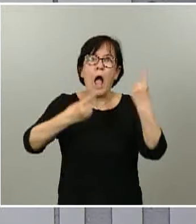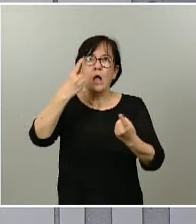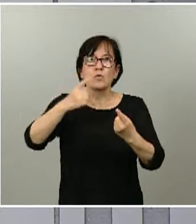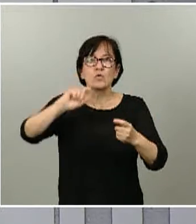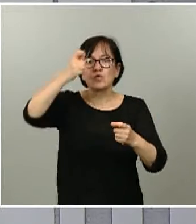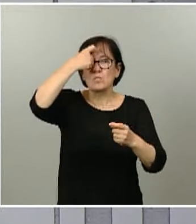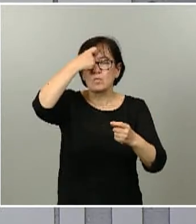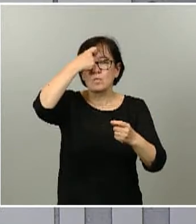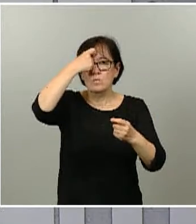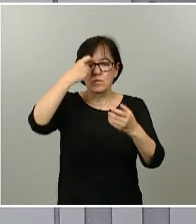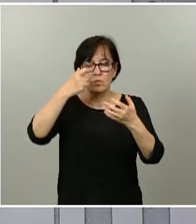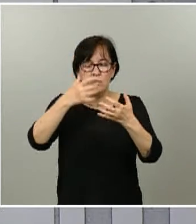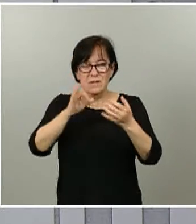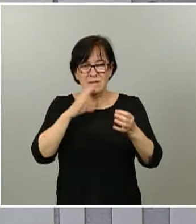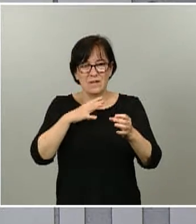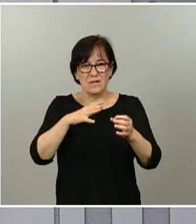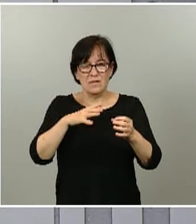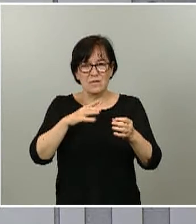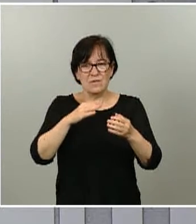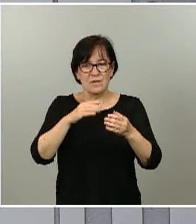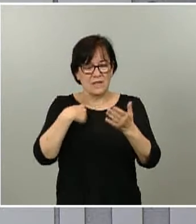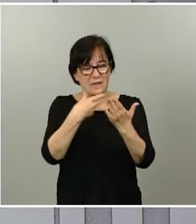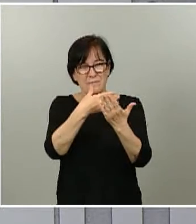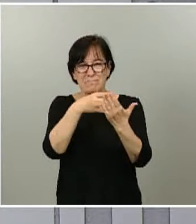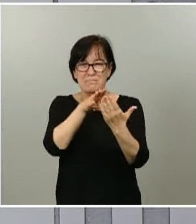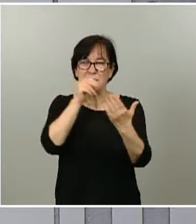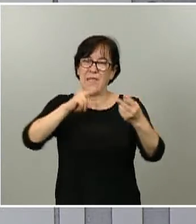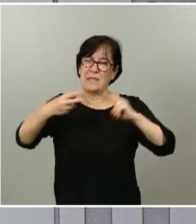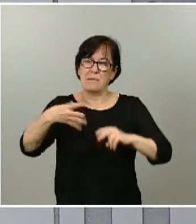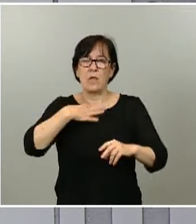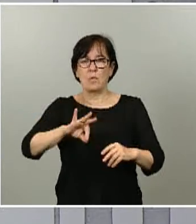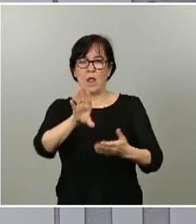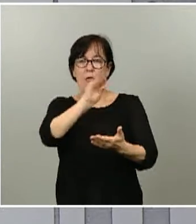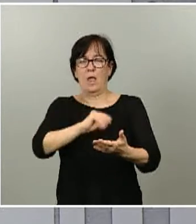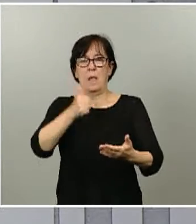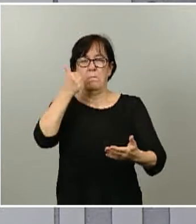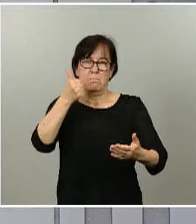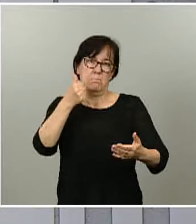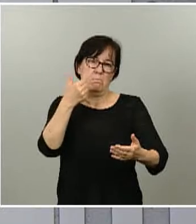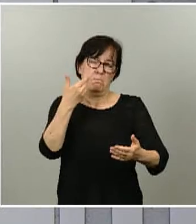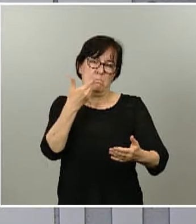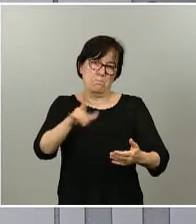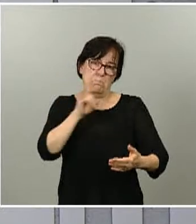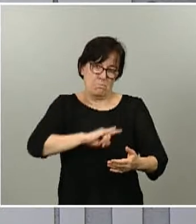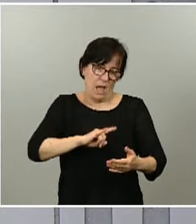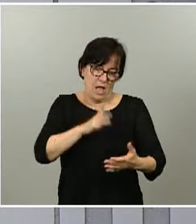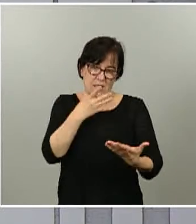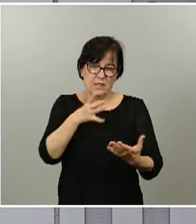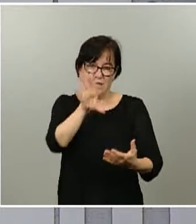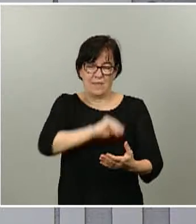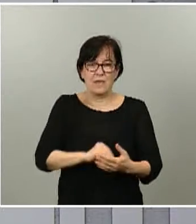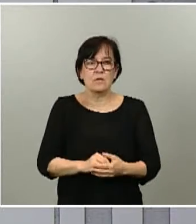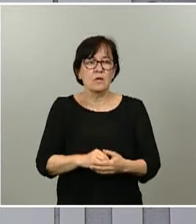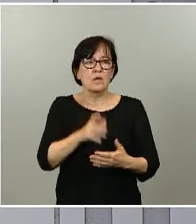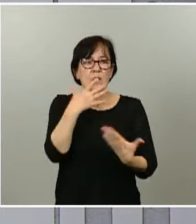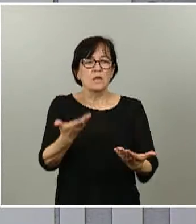fuera de esa interpretación se podía haber dado lugar a males entendidos. Y yo creo que en ese sentido la aclaración